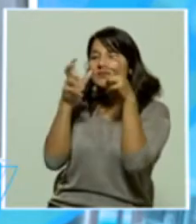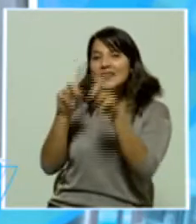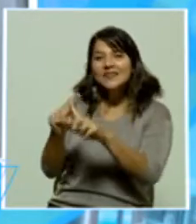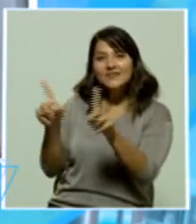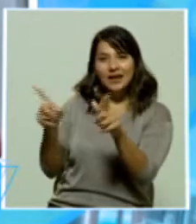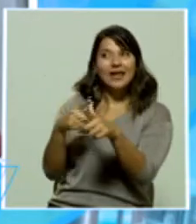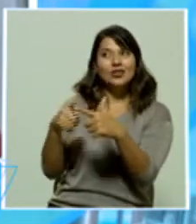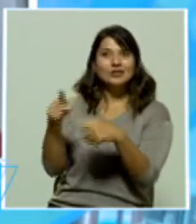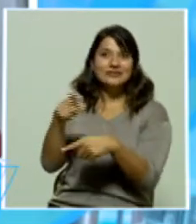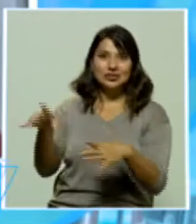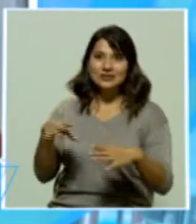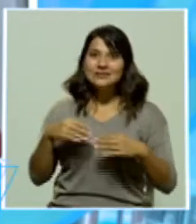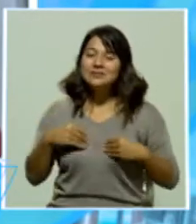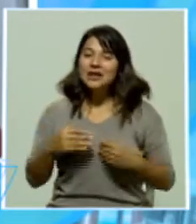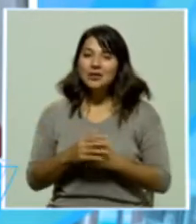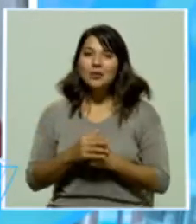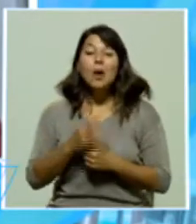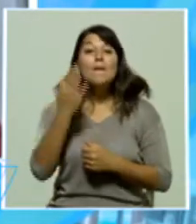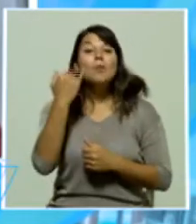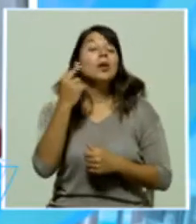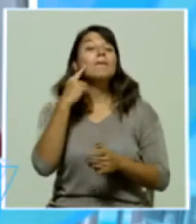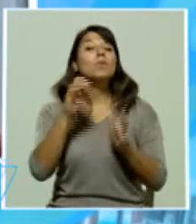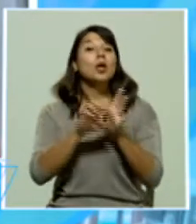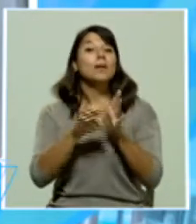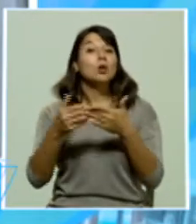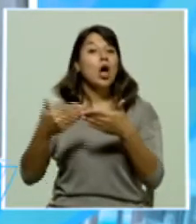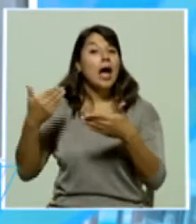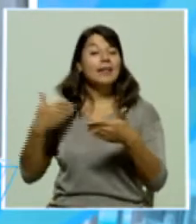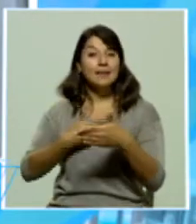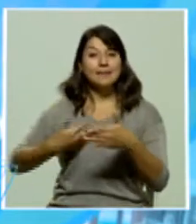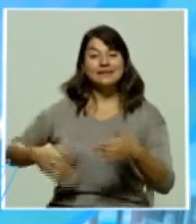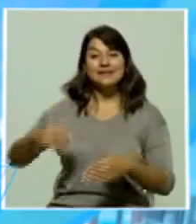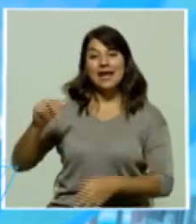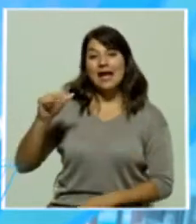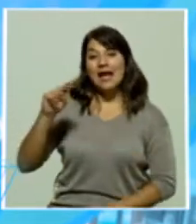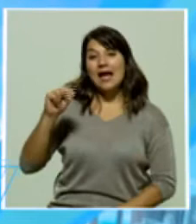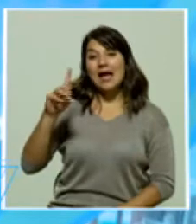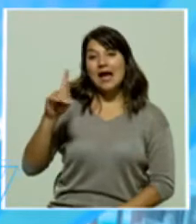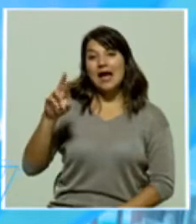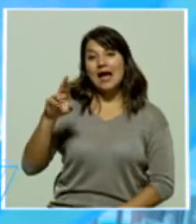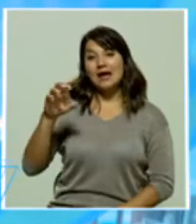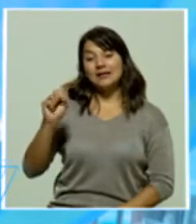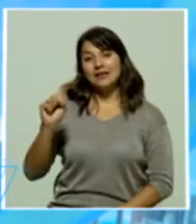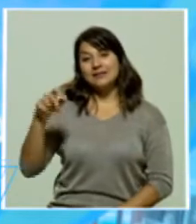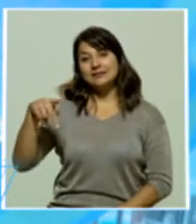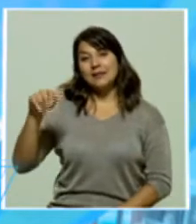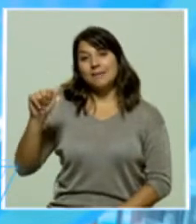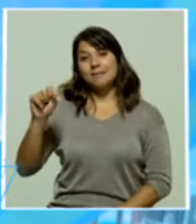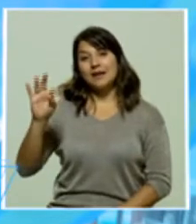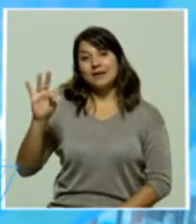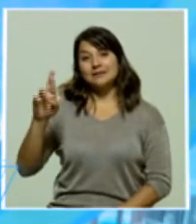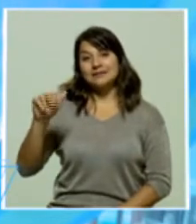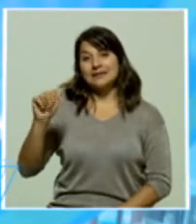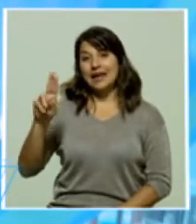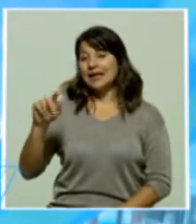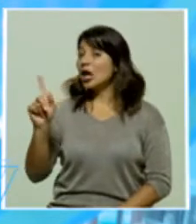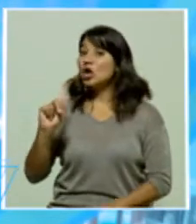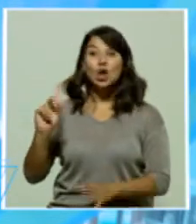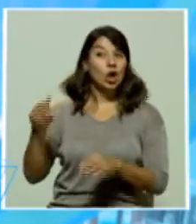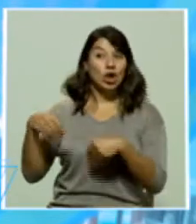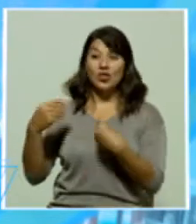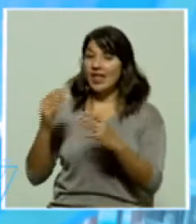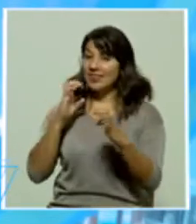aceptaron, porque por ejemplo, el expresidente Andrés Pastrana no da entrevistas en Colombia y por suerte, al